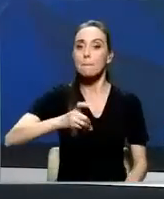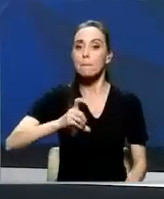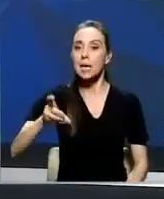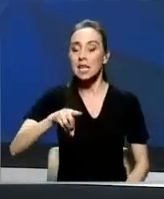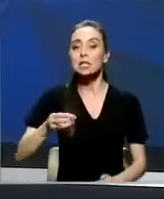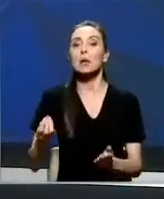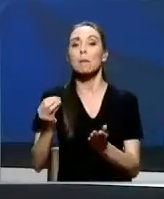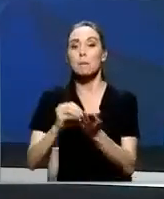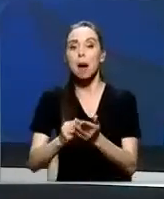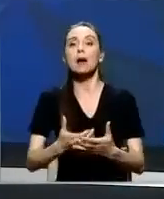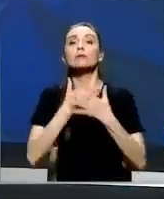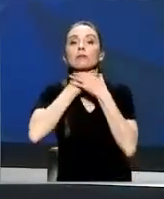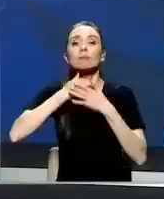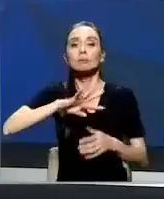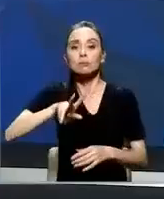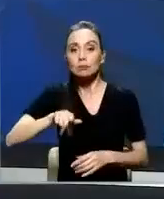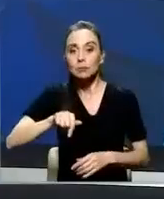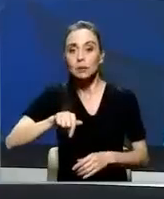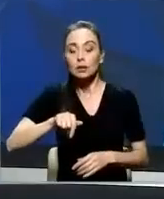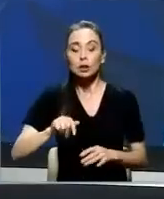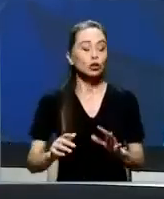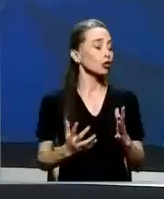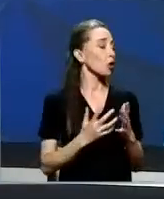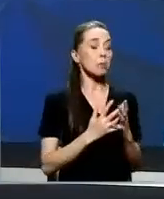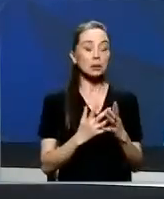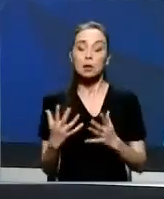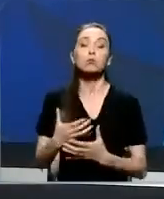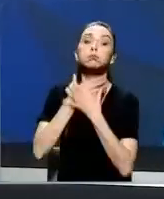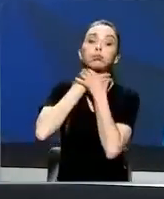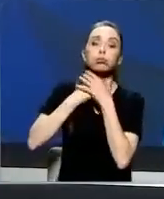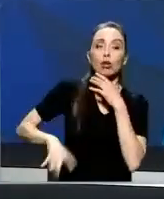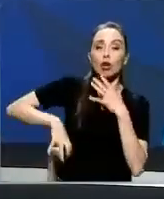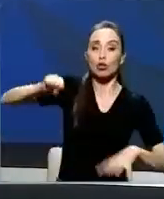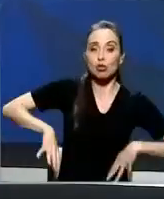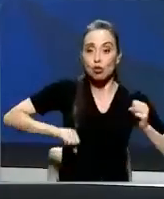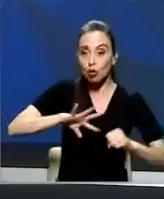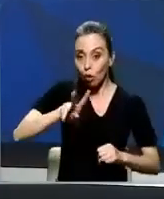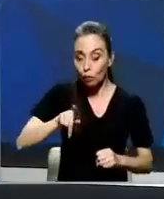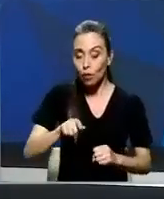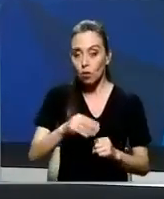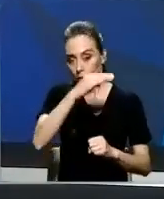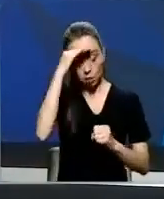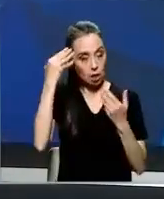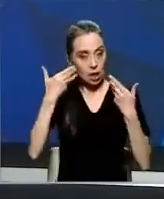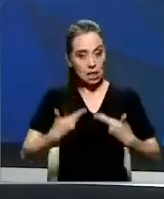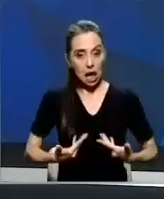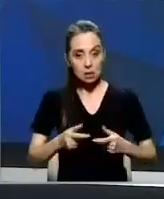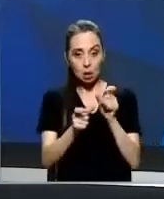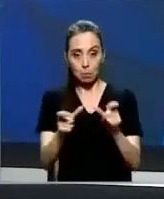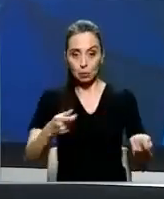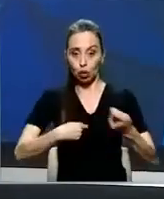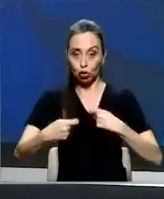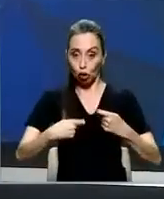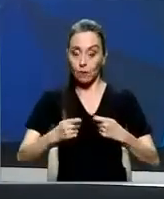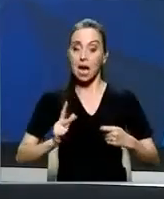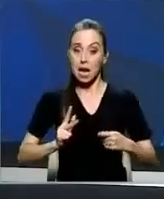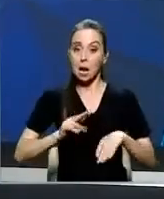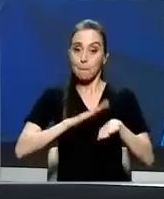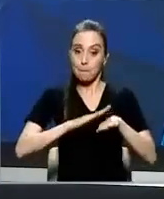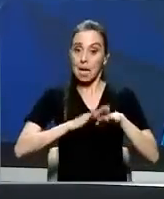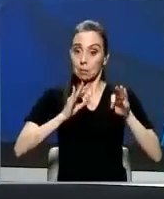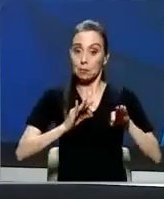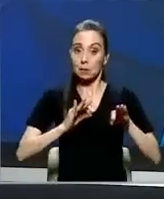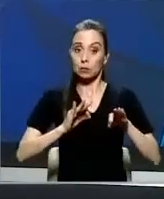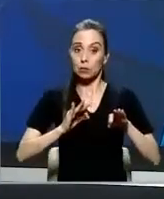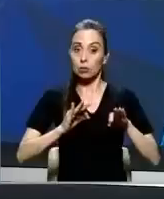de los delitos, por ejemplo, de los robos por sorpresa. Cansados de esta situación, varios comerciantes formales decidieron